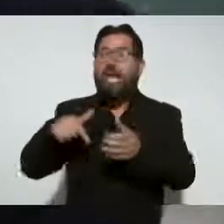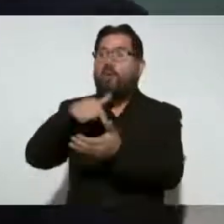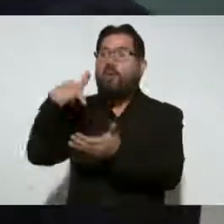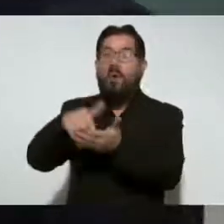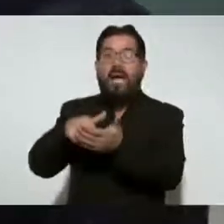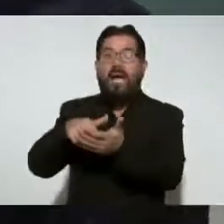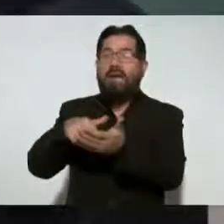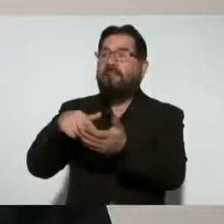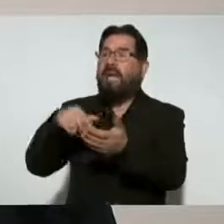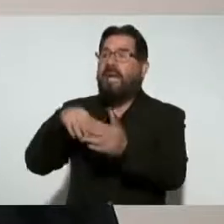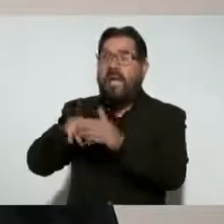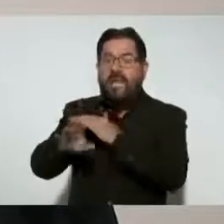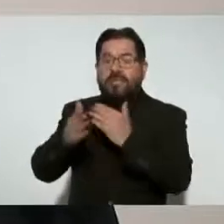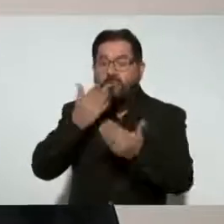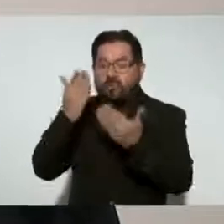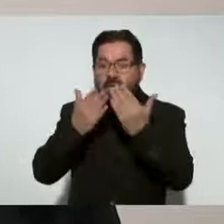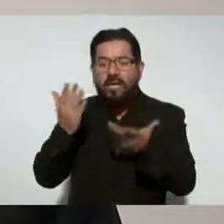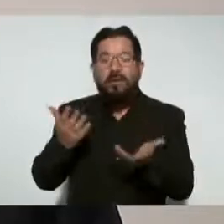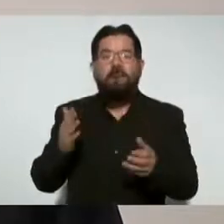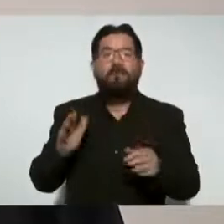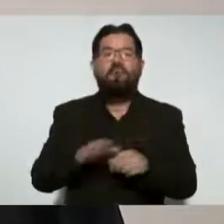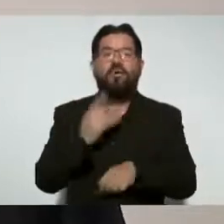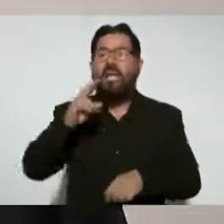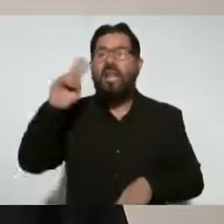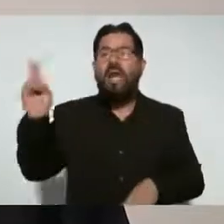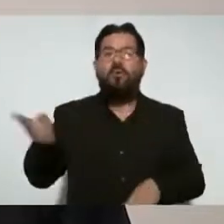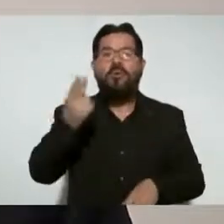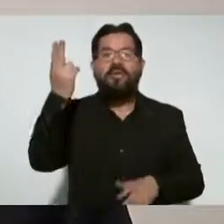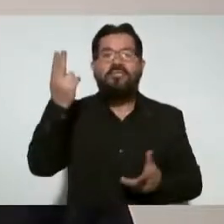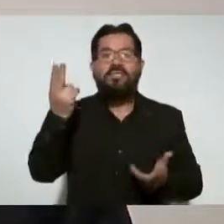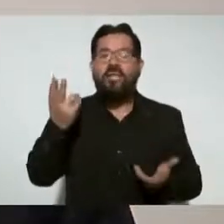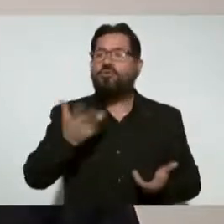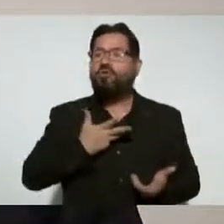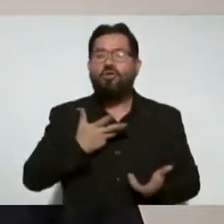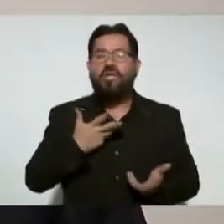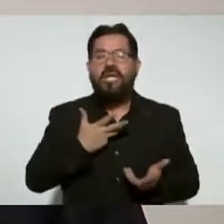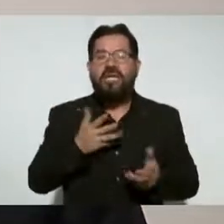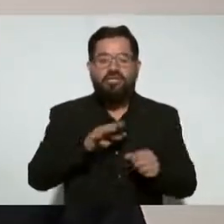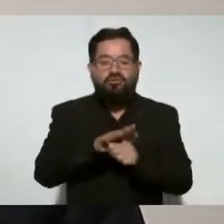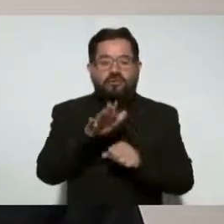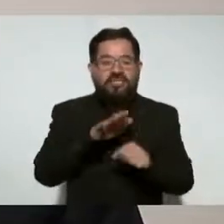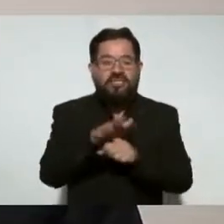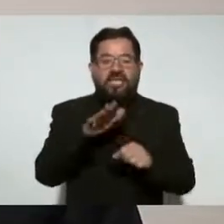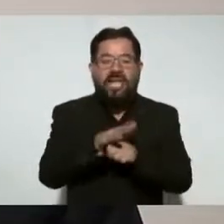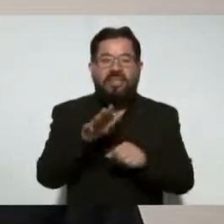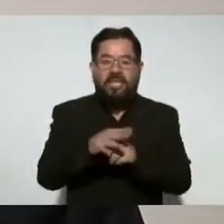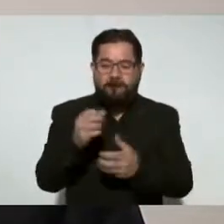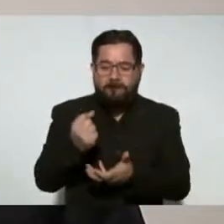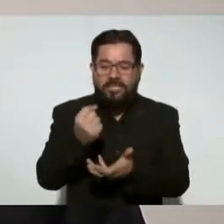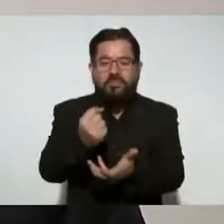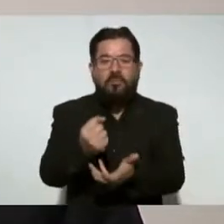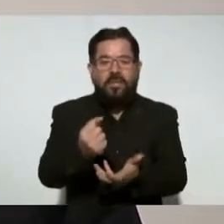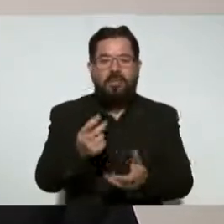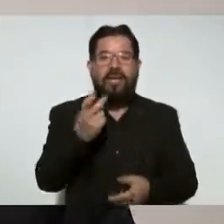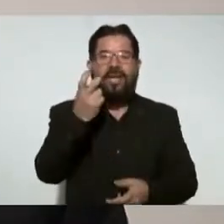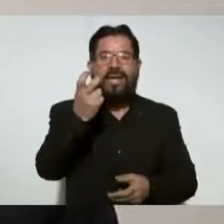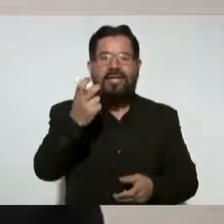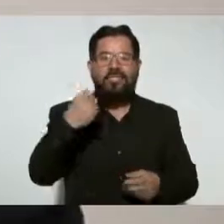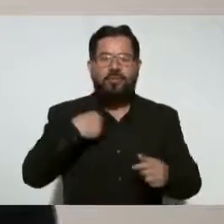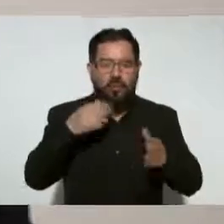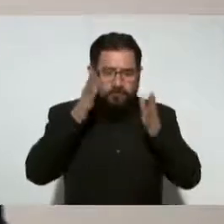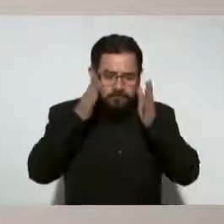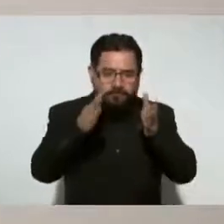con presupuesto suficiente en las universidades públicas. Esto es lo que estamos atendiendo, que no